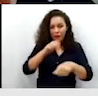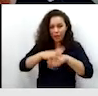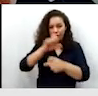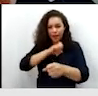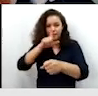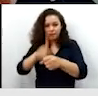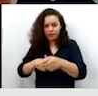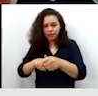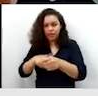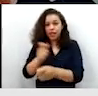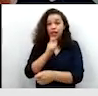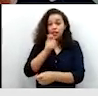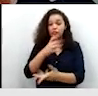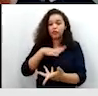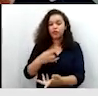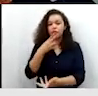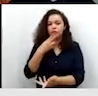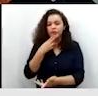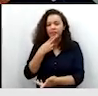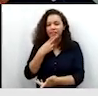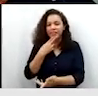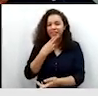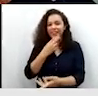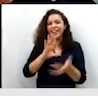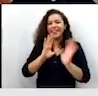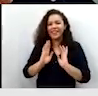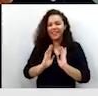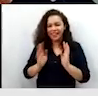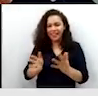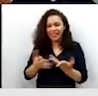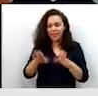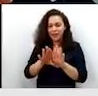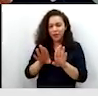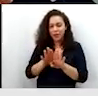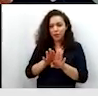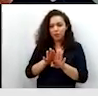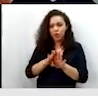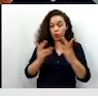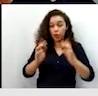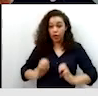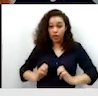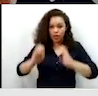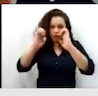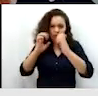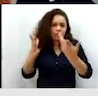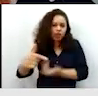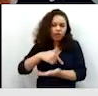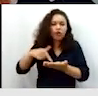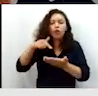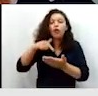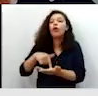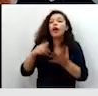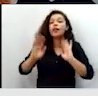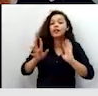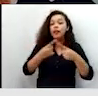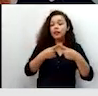es aquel que se va a utilizar ya propiamente en un inmueble que va a ser distinto